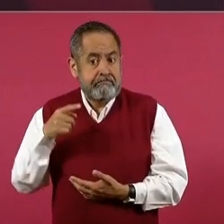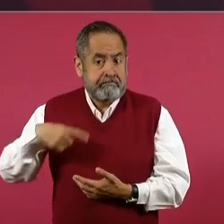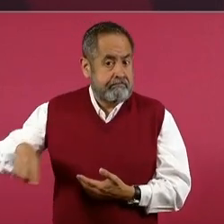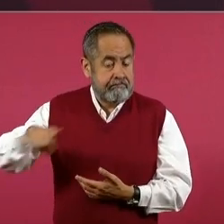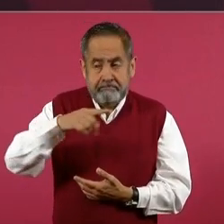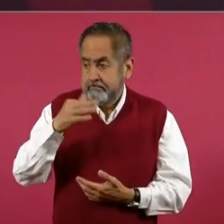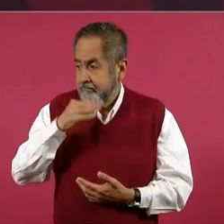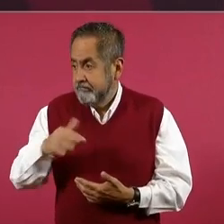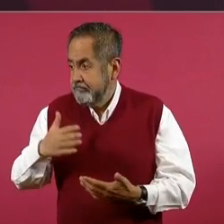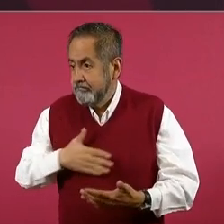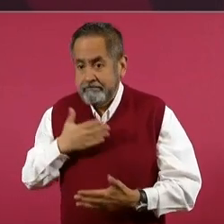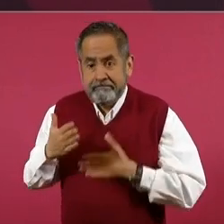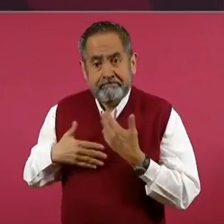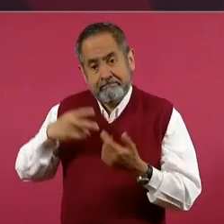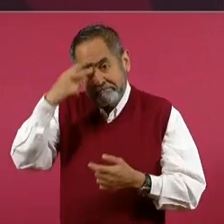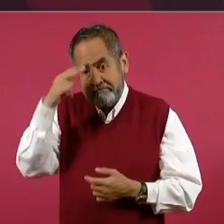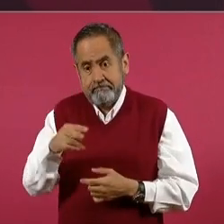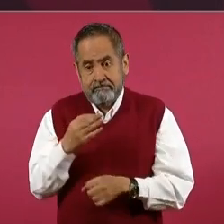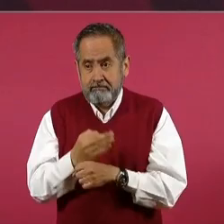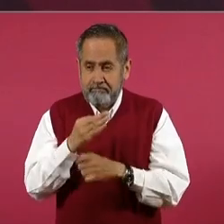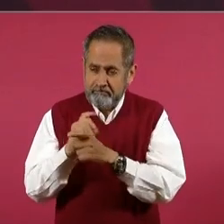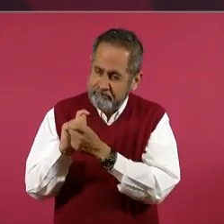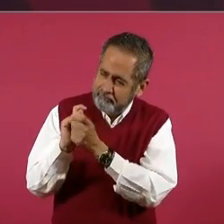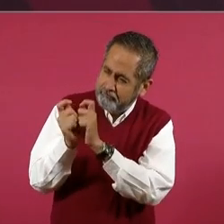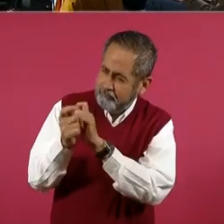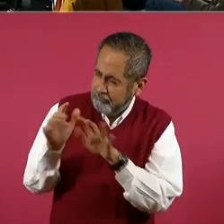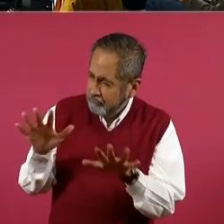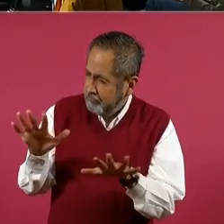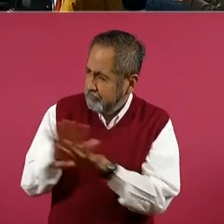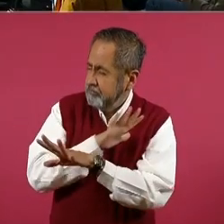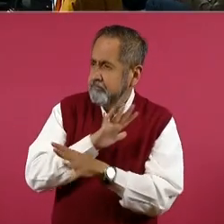lo que se está viviendo en México, esta transformación.